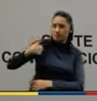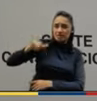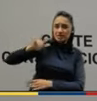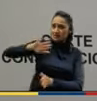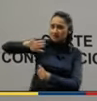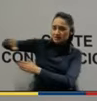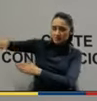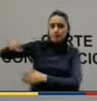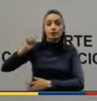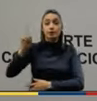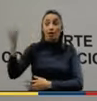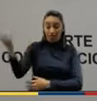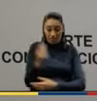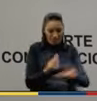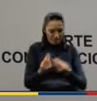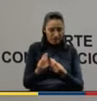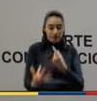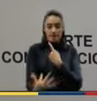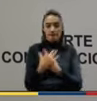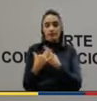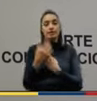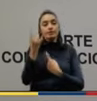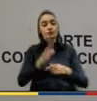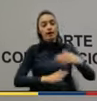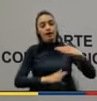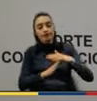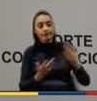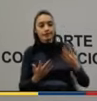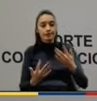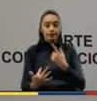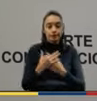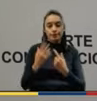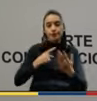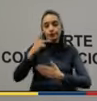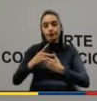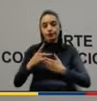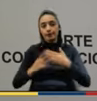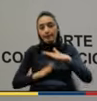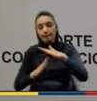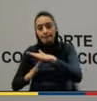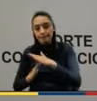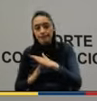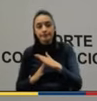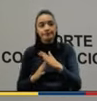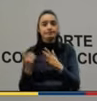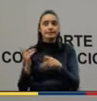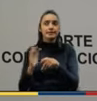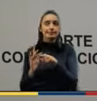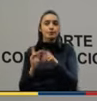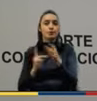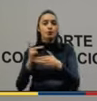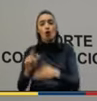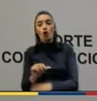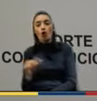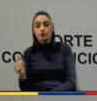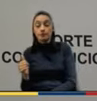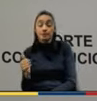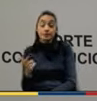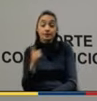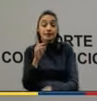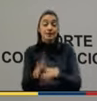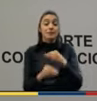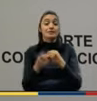influir desproporcionadamente, incluso obstruir proyectos mediante litigios o requerimientos constantes de implementación de esos proyectos. Además, el